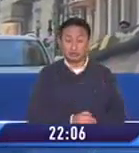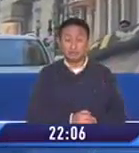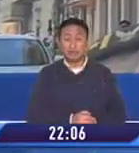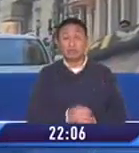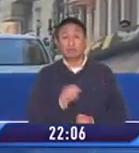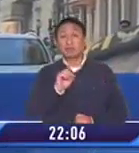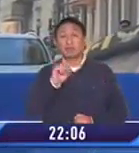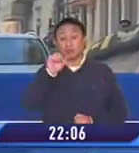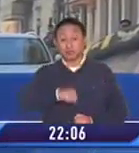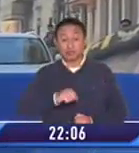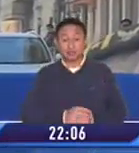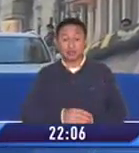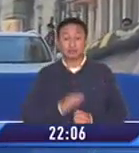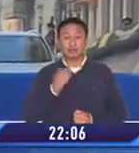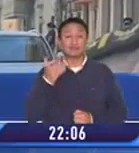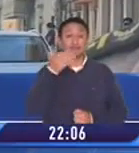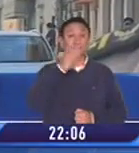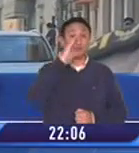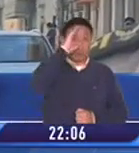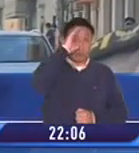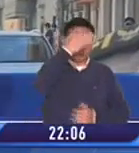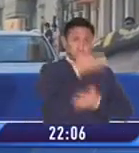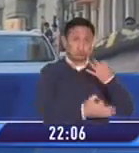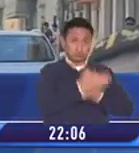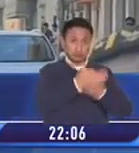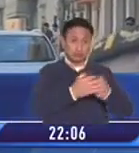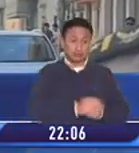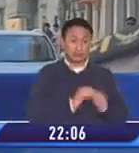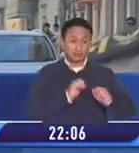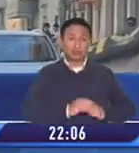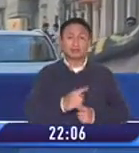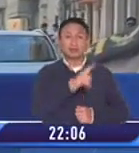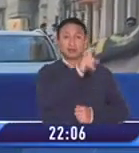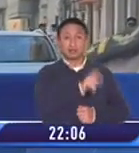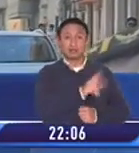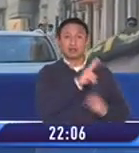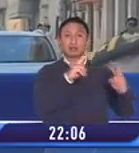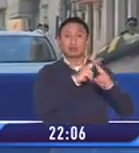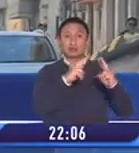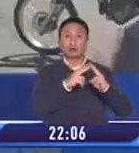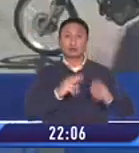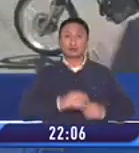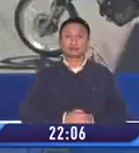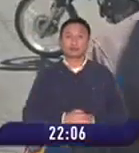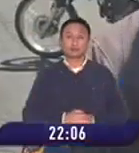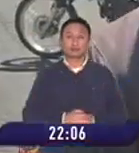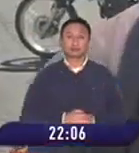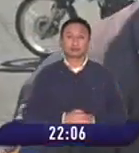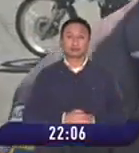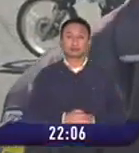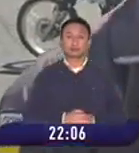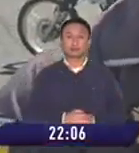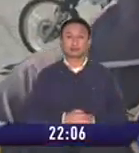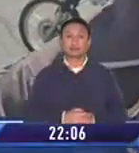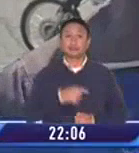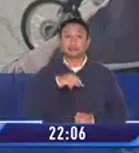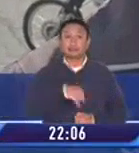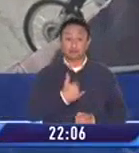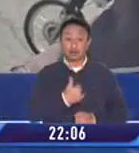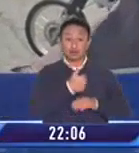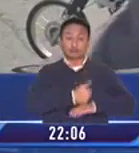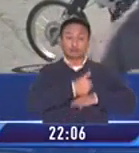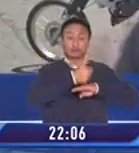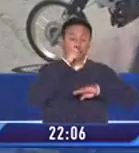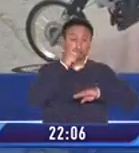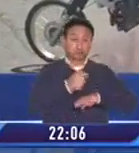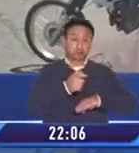pueden acercarse hasta la policía judicial para que les puedan reconocer a los individuos. Y de esta manera ponemos órdenes de la Fiscalía y